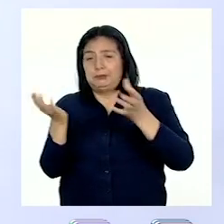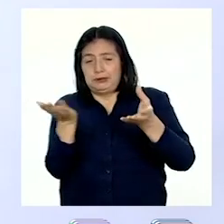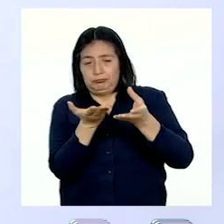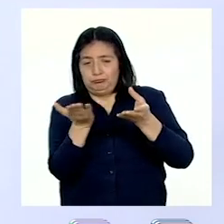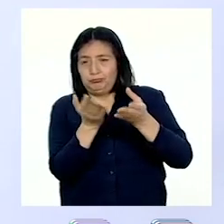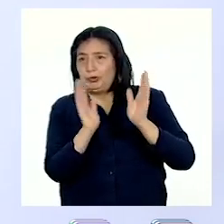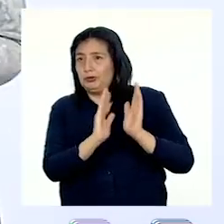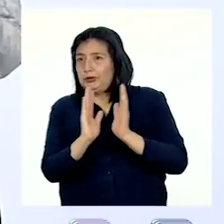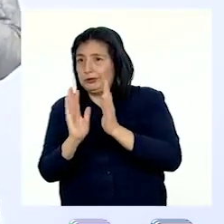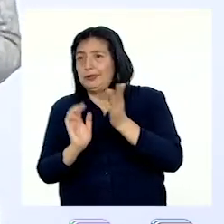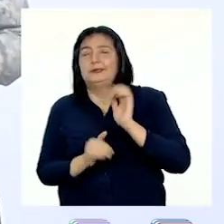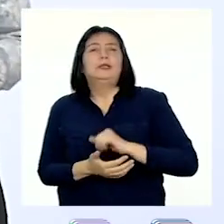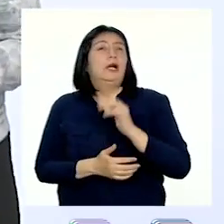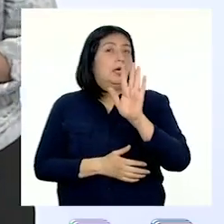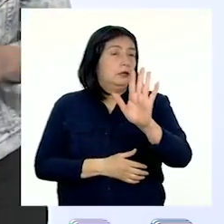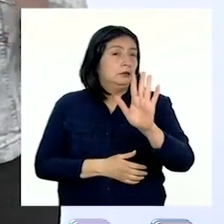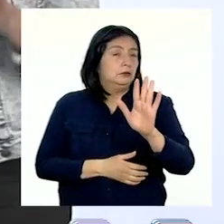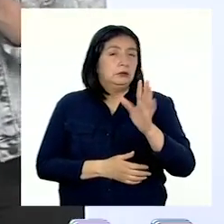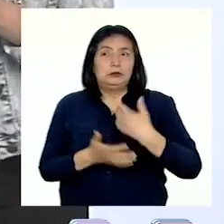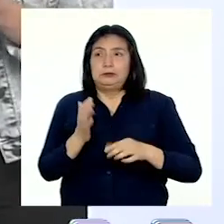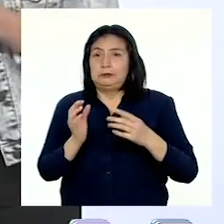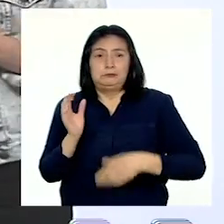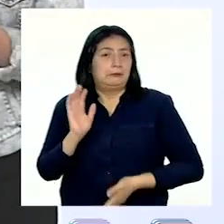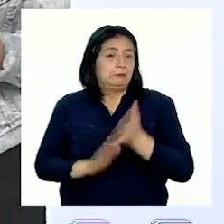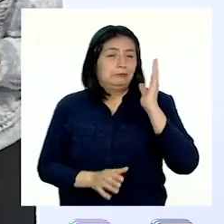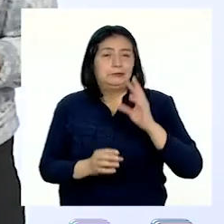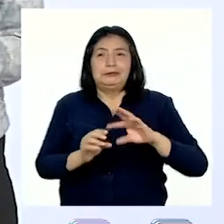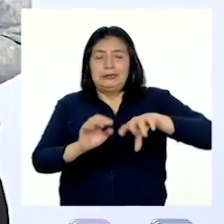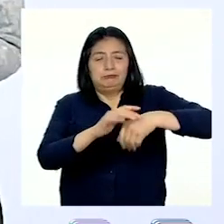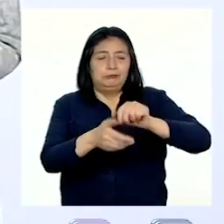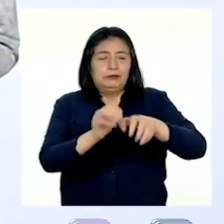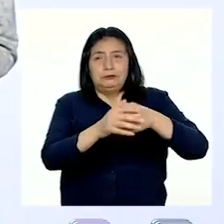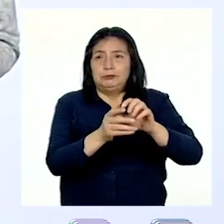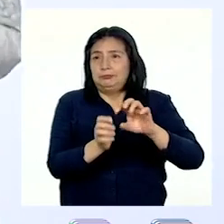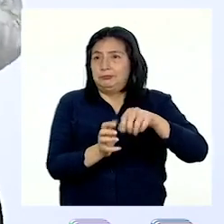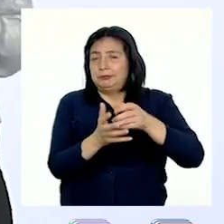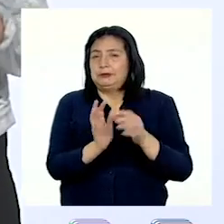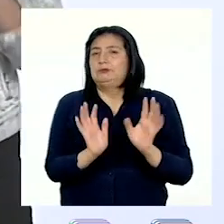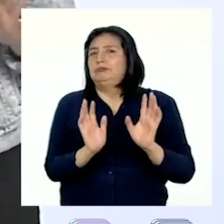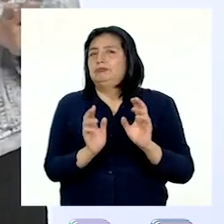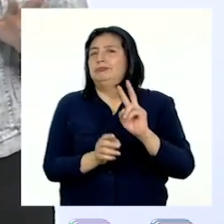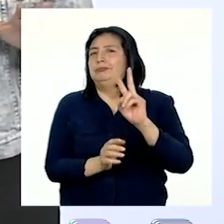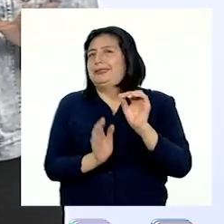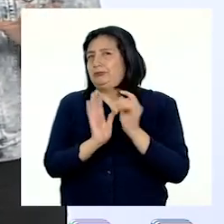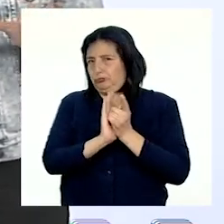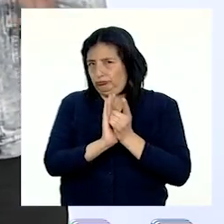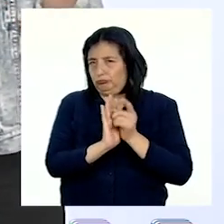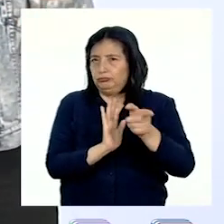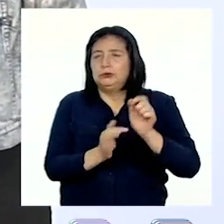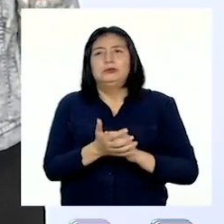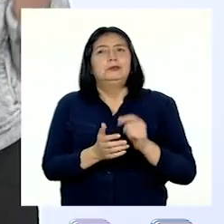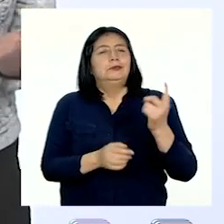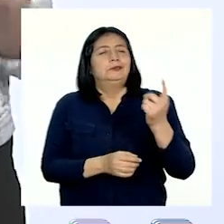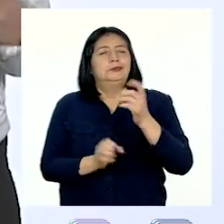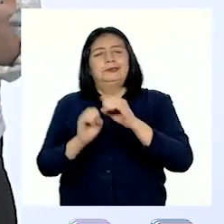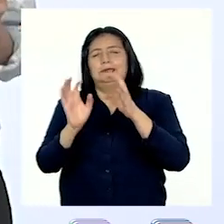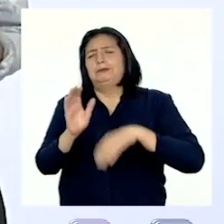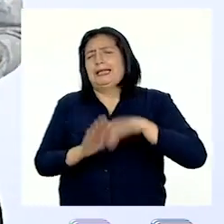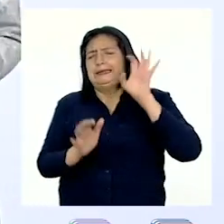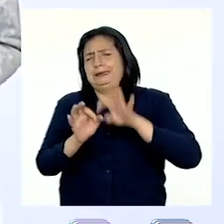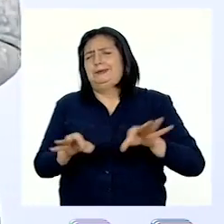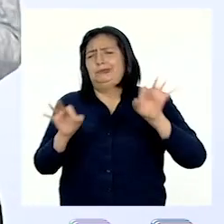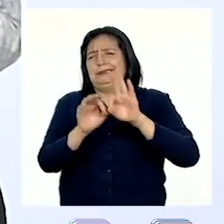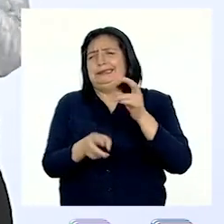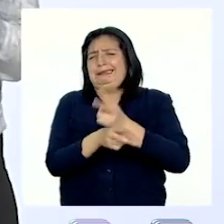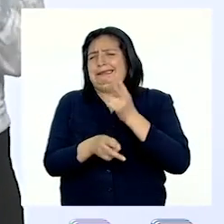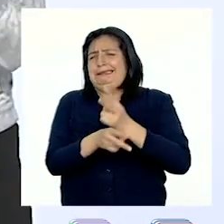sus portafolios. Ahora sí, corriendo a lavarnos muy bien las manos con agua y con jabón por lo menos 20 segundos. Cada día es más importante